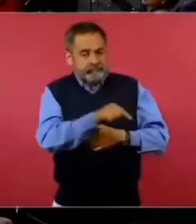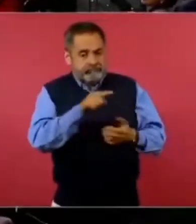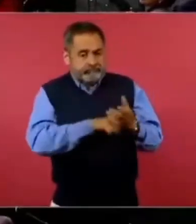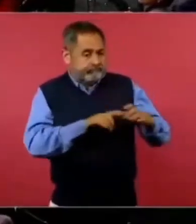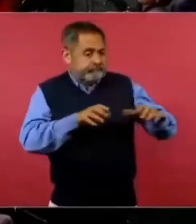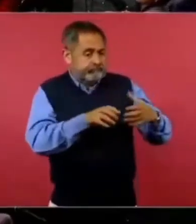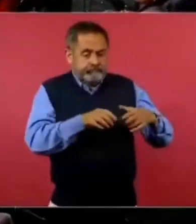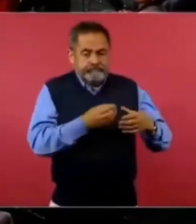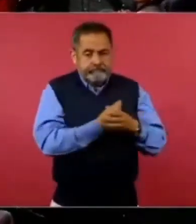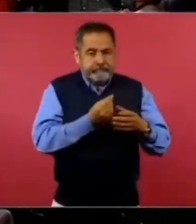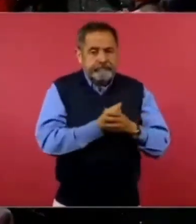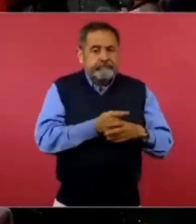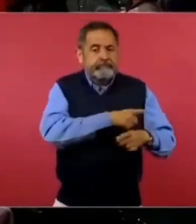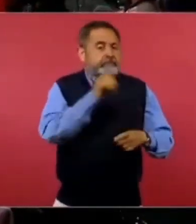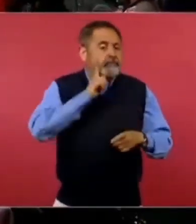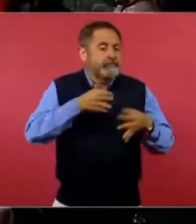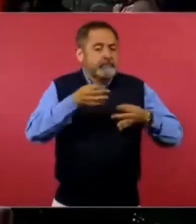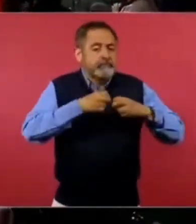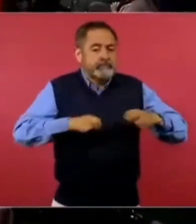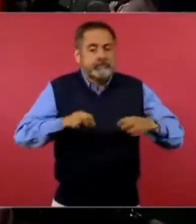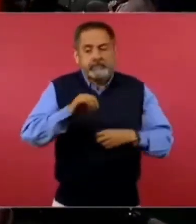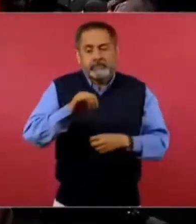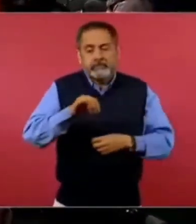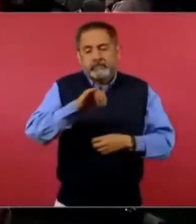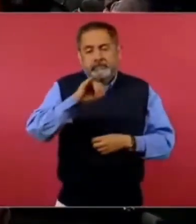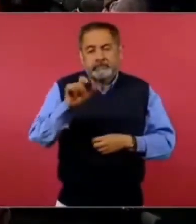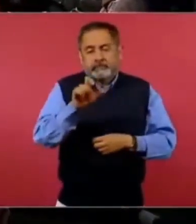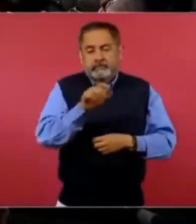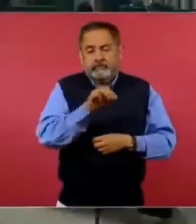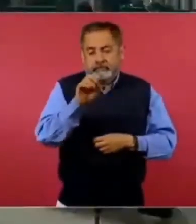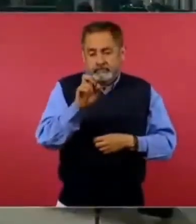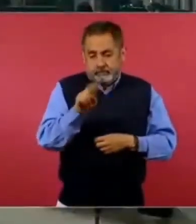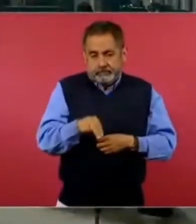Nación, la ministra Yasmín Esquivel